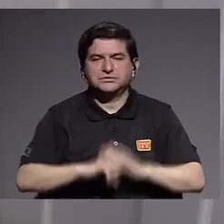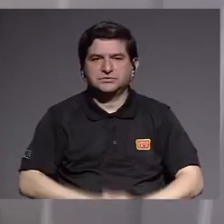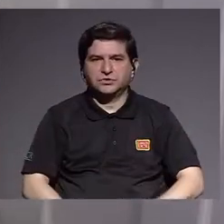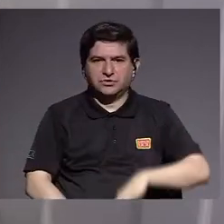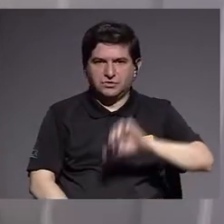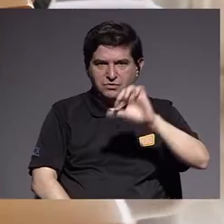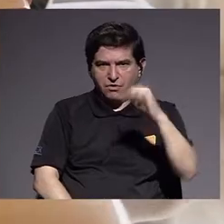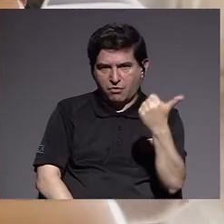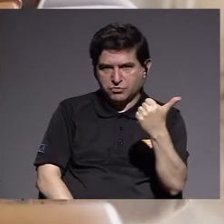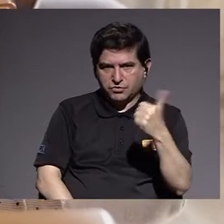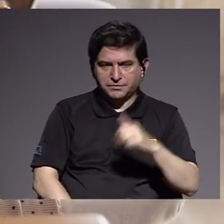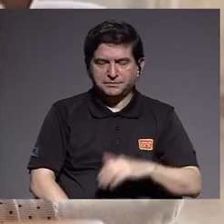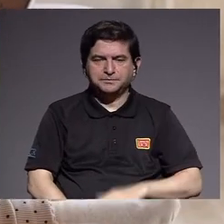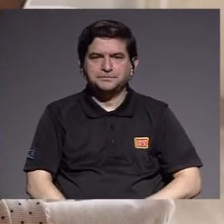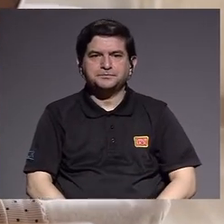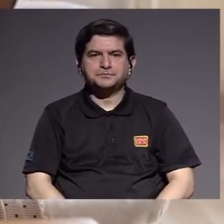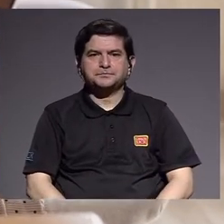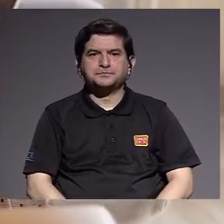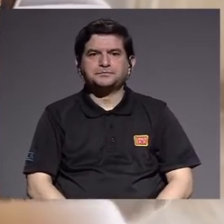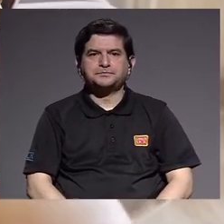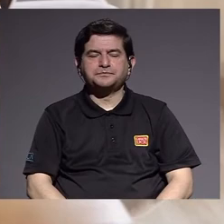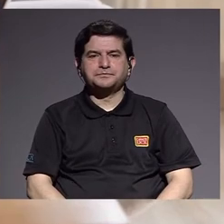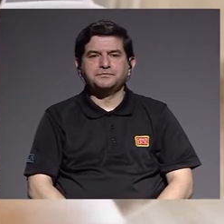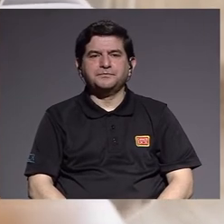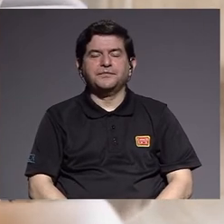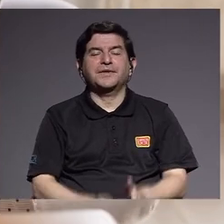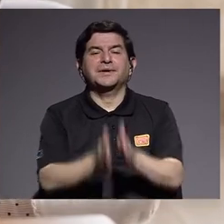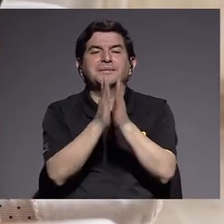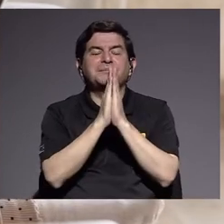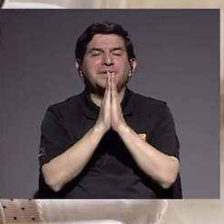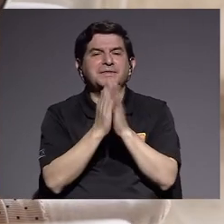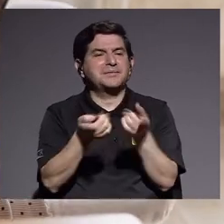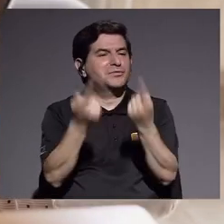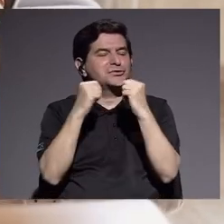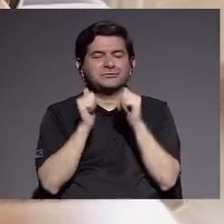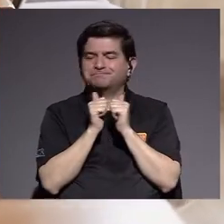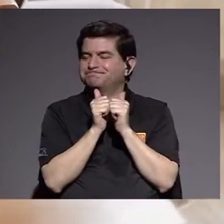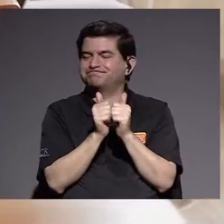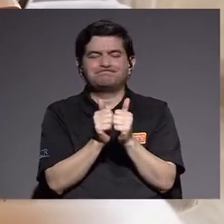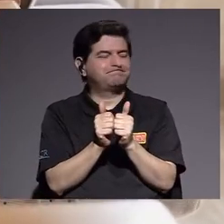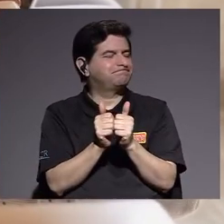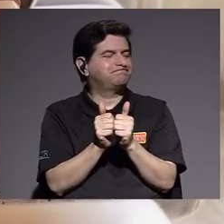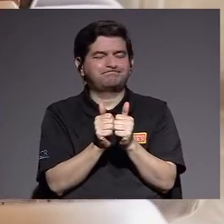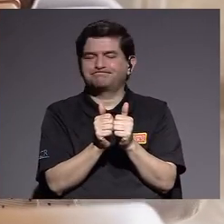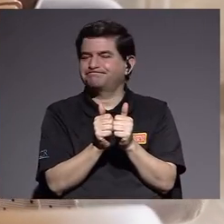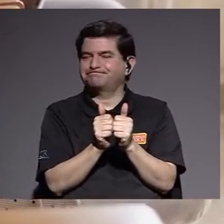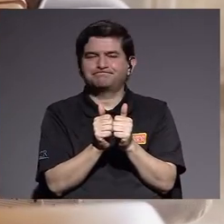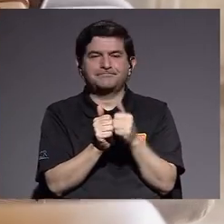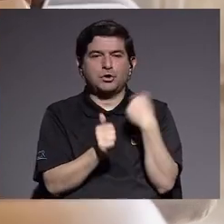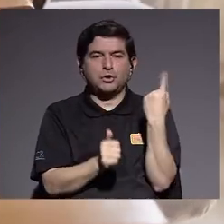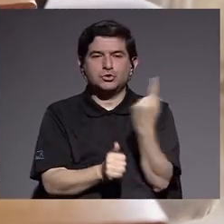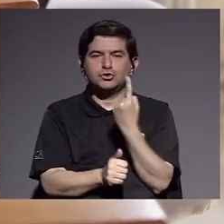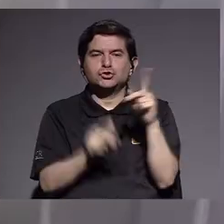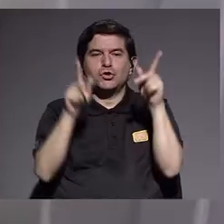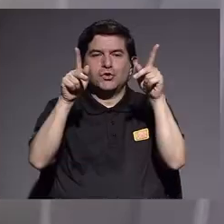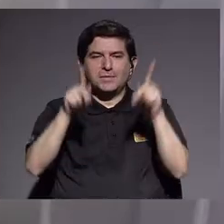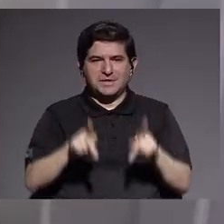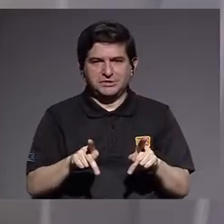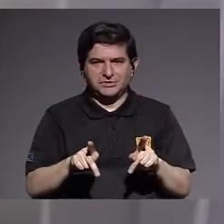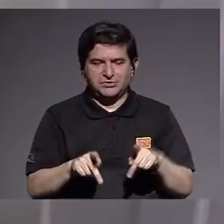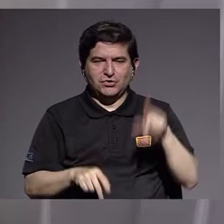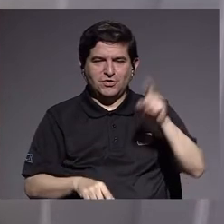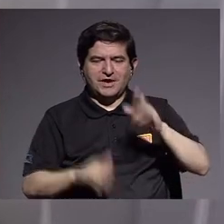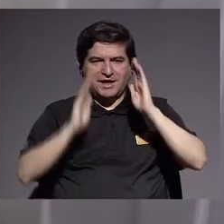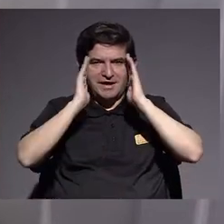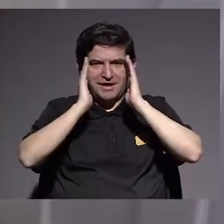atender verdad y lo otro es que les pedimos que no vengan acompañados para que